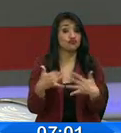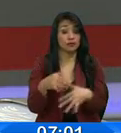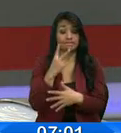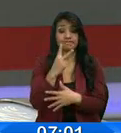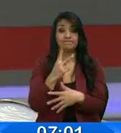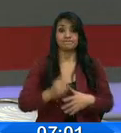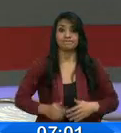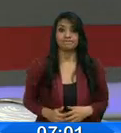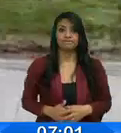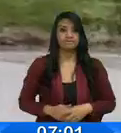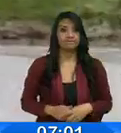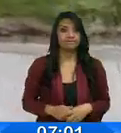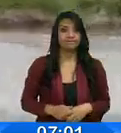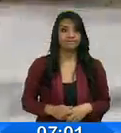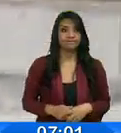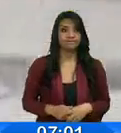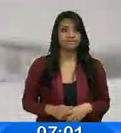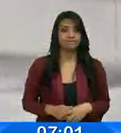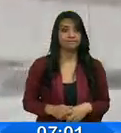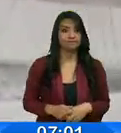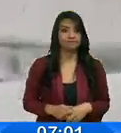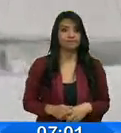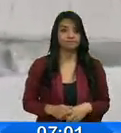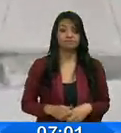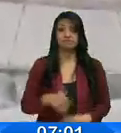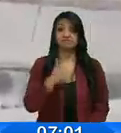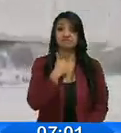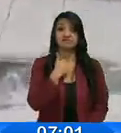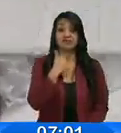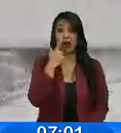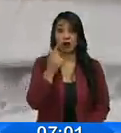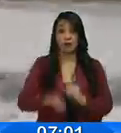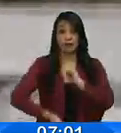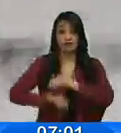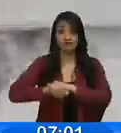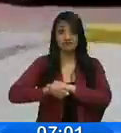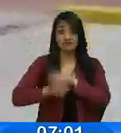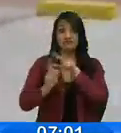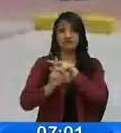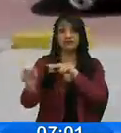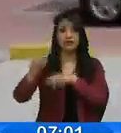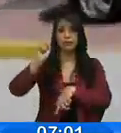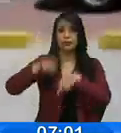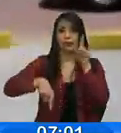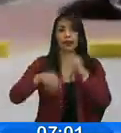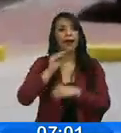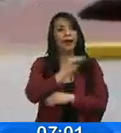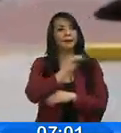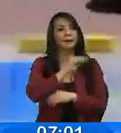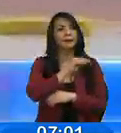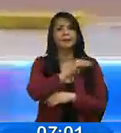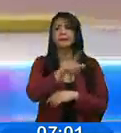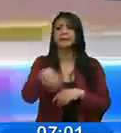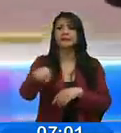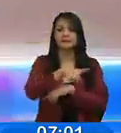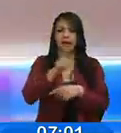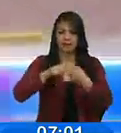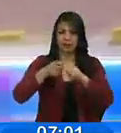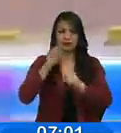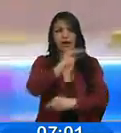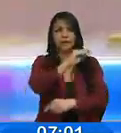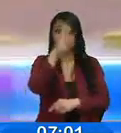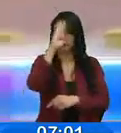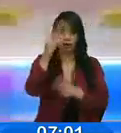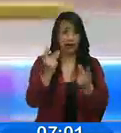Veamos. En esta ocasión ya no pudo esconderse ni huir. Amigos del taxista asaltado avisaron a un patrullero del hecho. Los